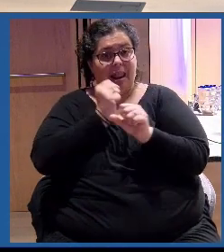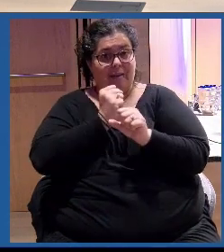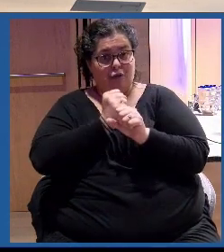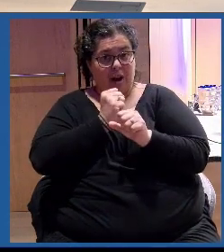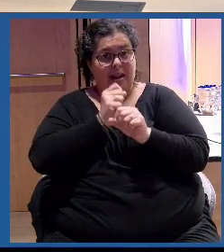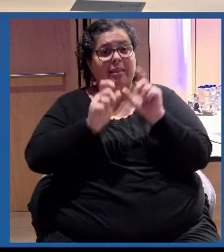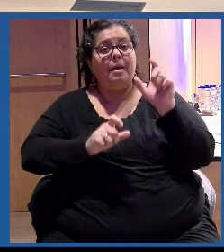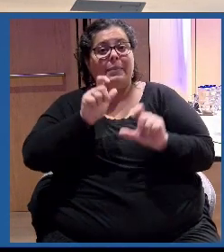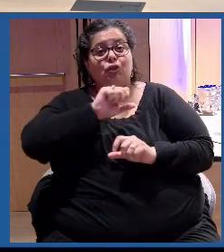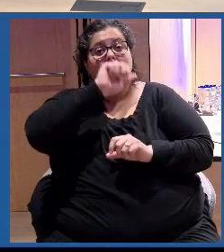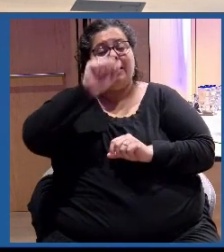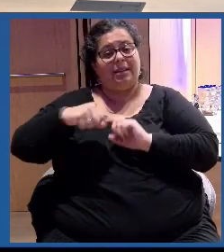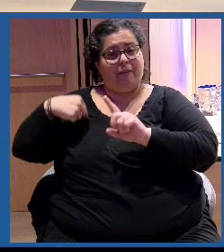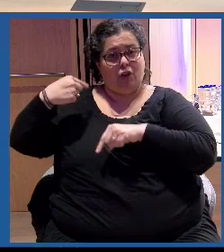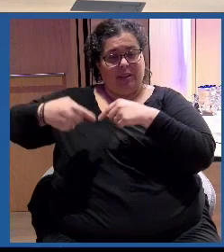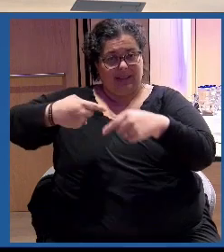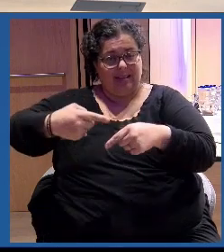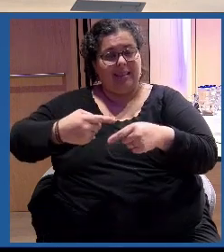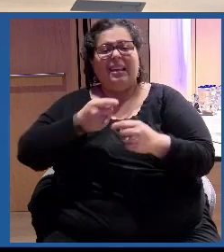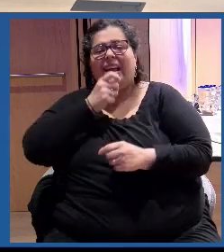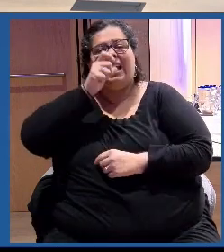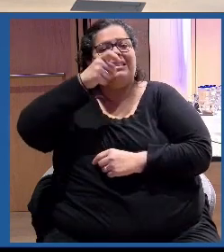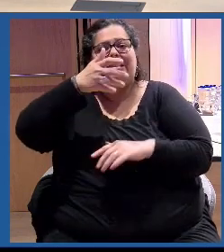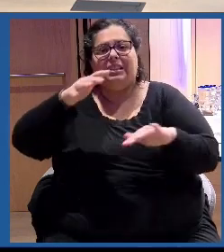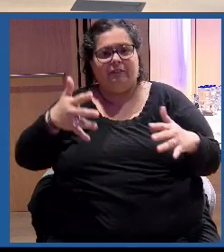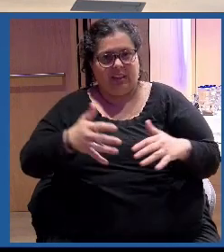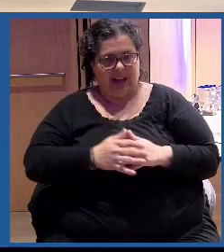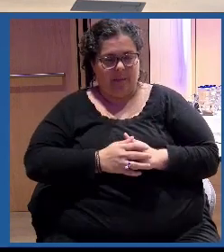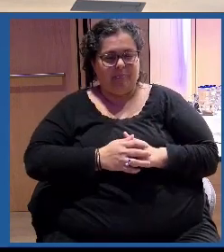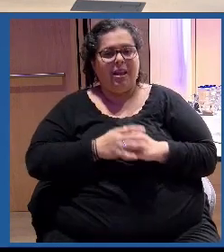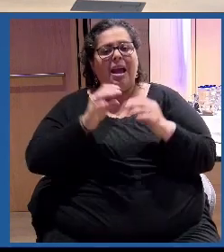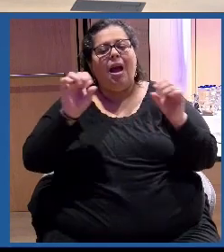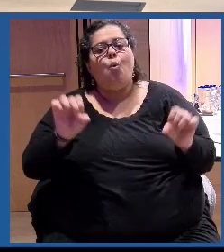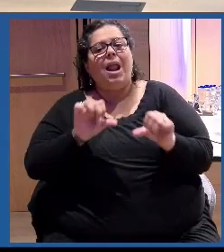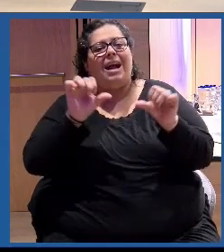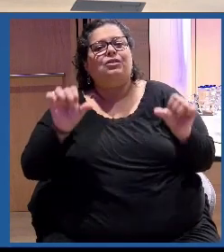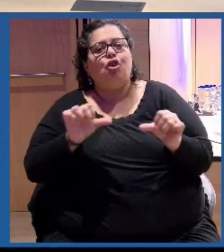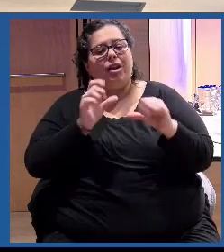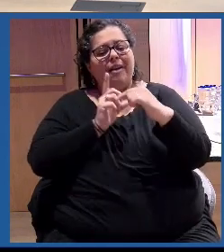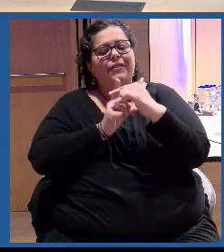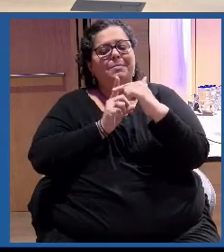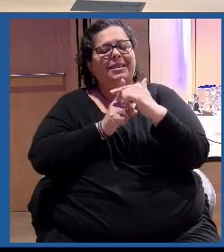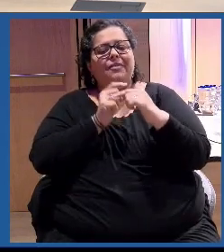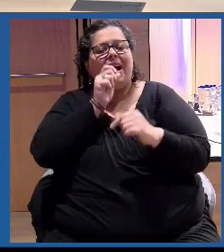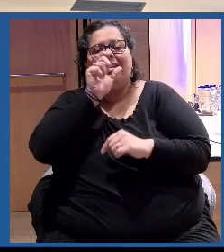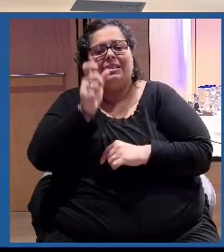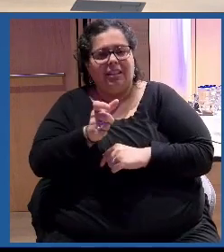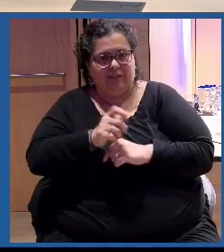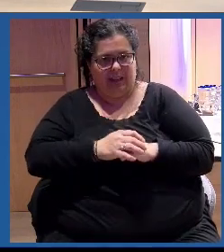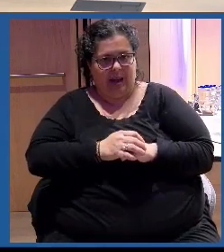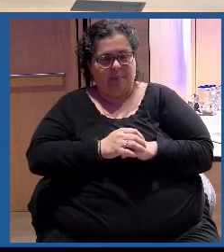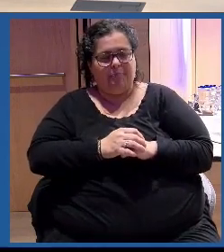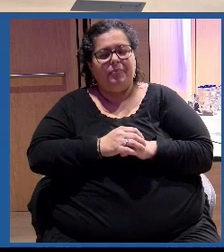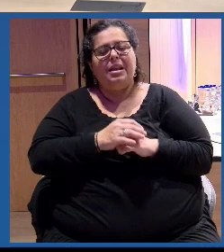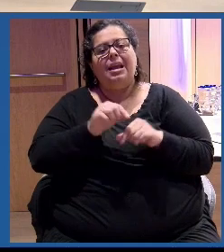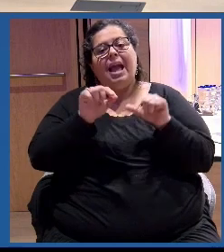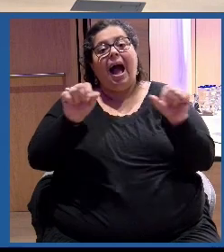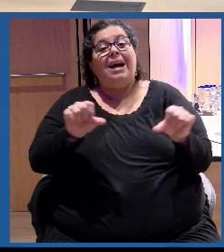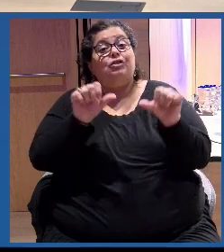personas afrodescendientes. ¿Qué significa una acción afirmativa? Bueno, una acción